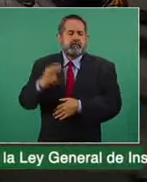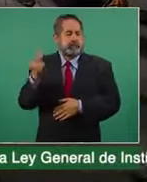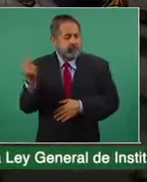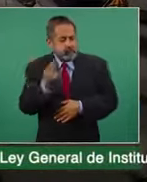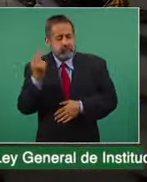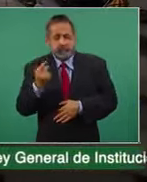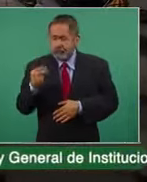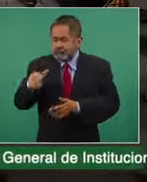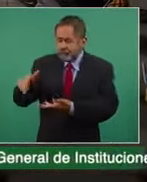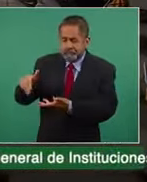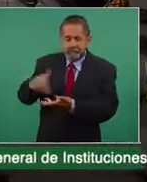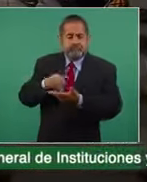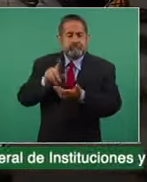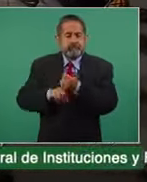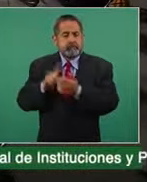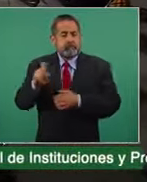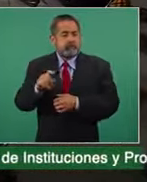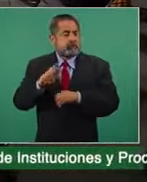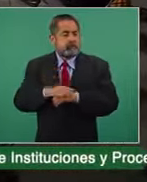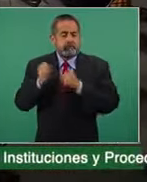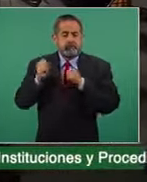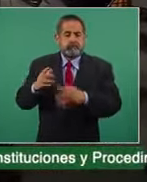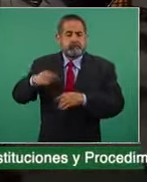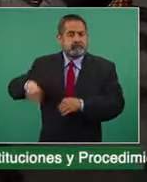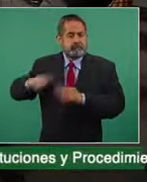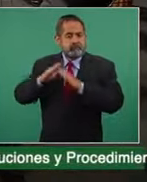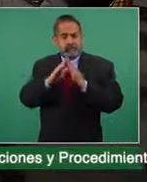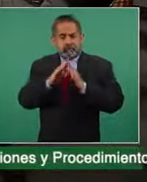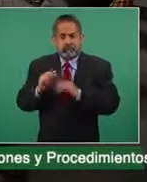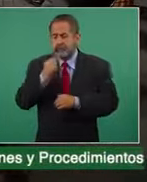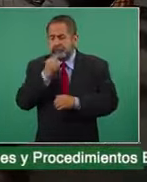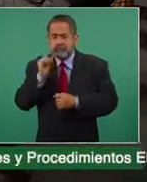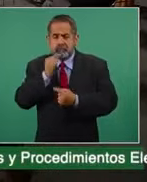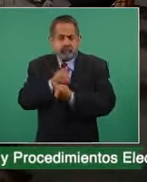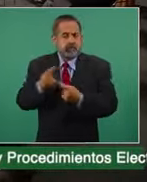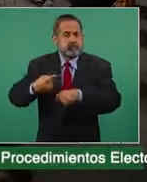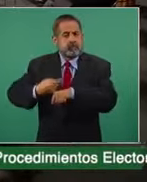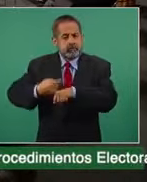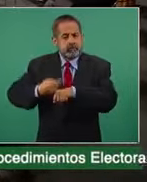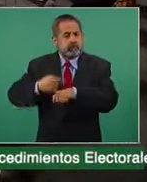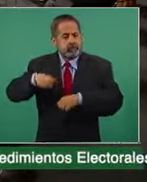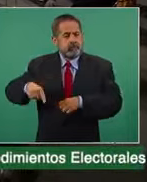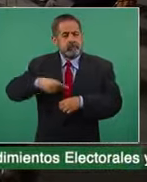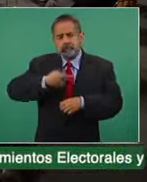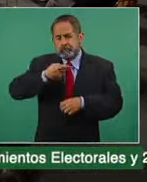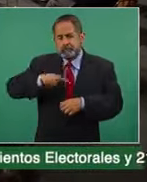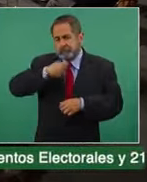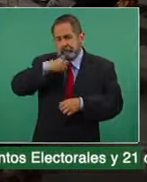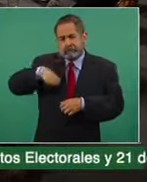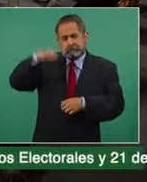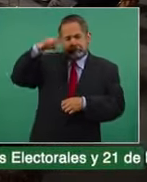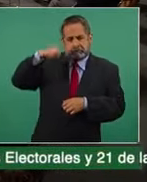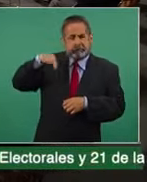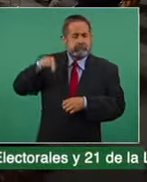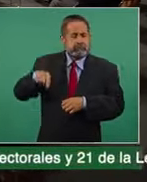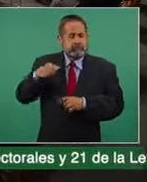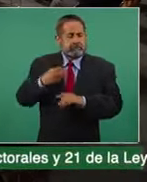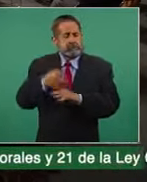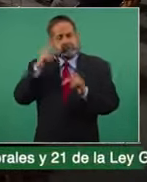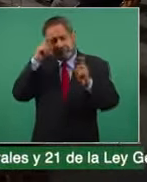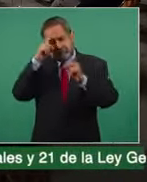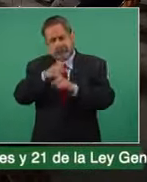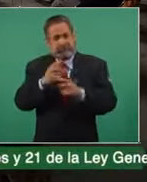reconexión, ya que en muchos hogares tenemos niños, niñas, enfermos y personas de la tercera edad con grandes